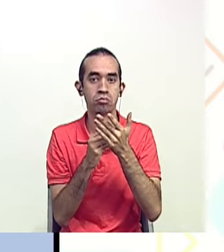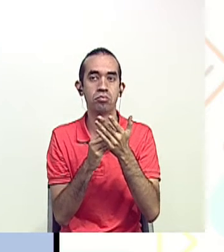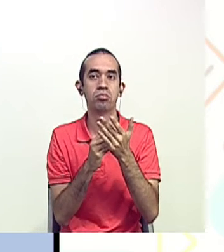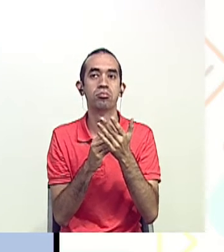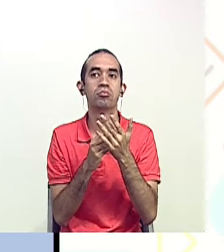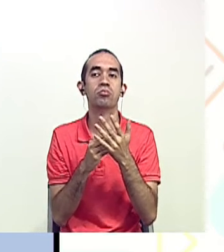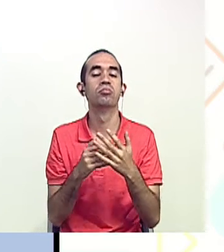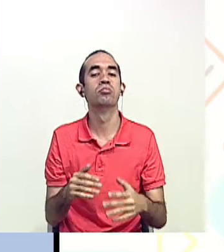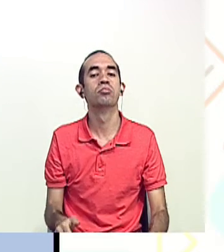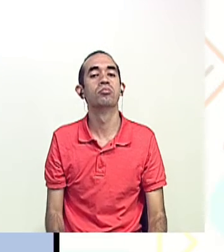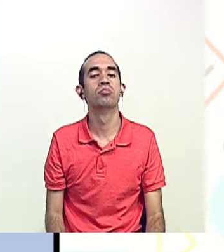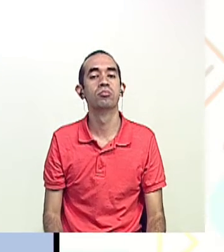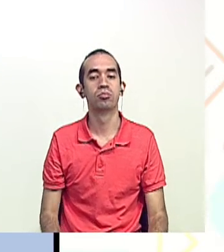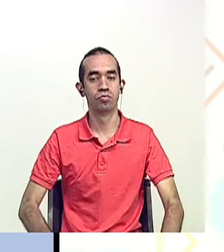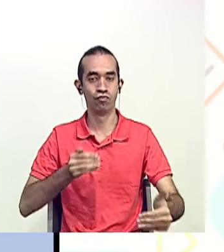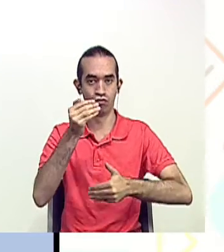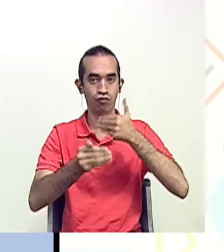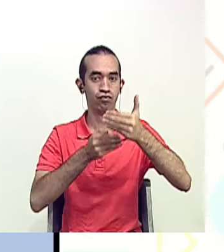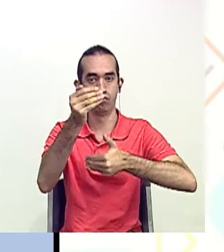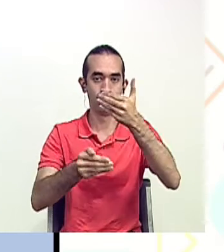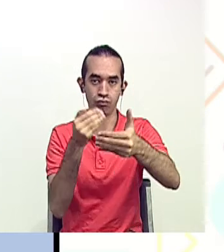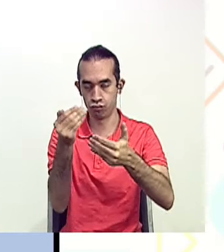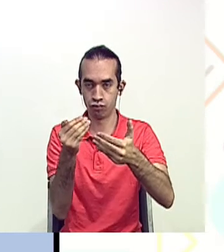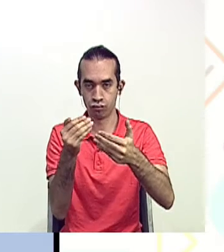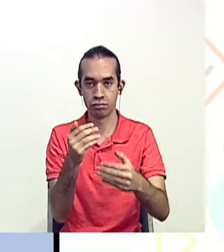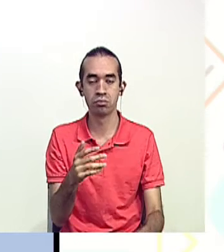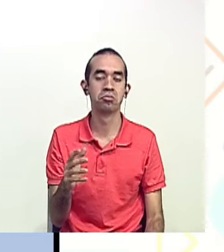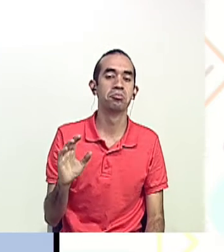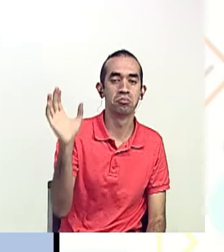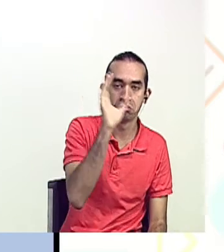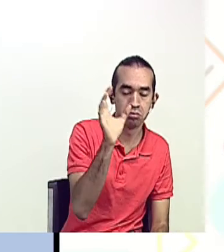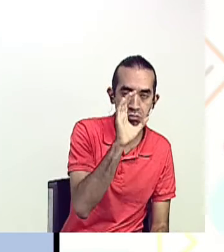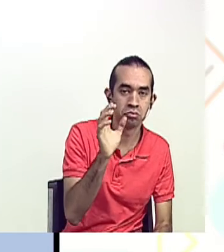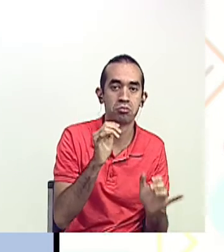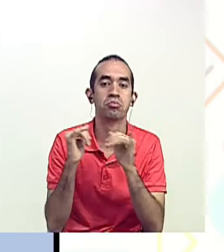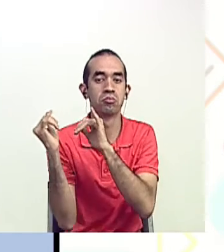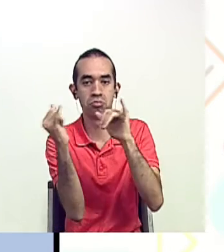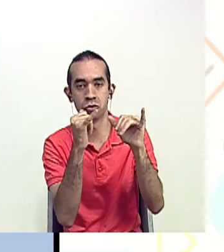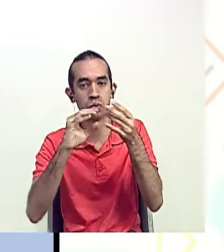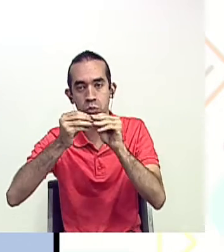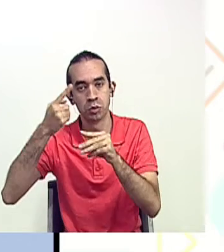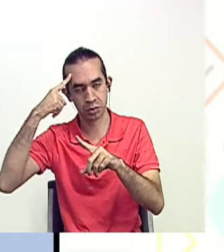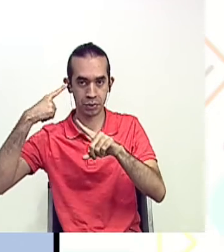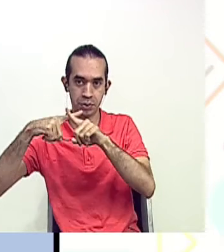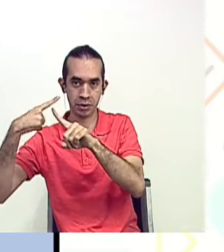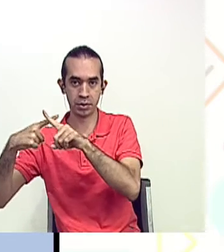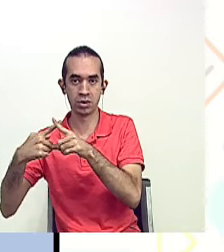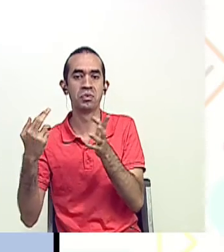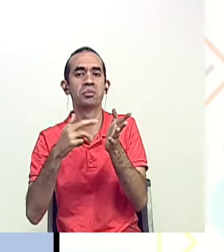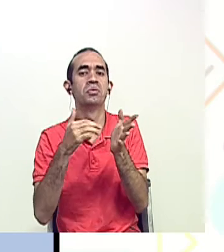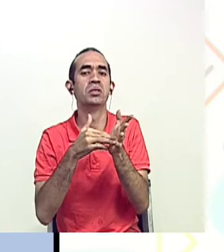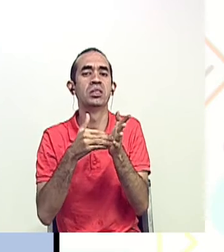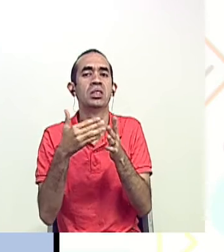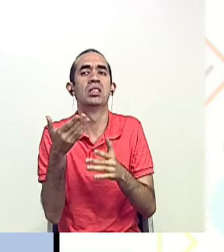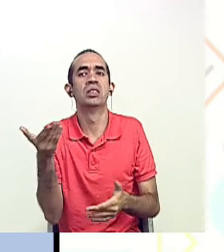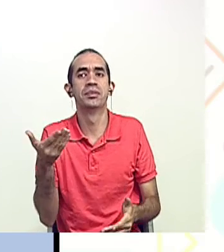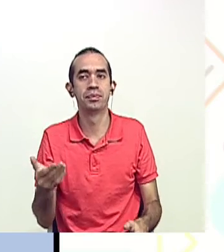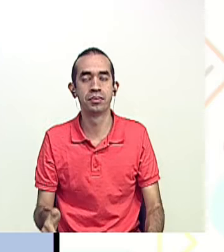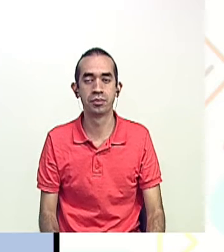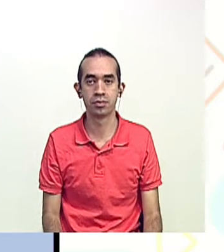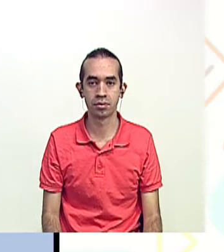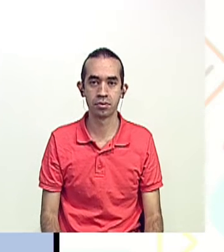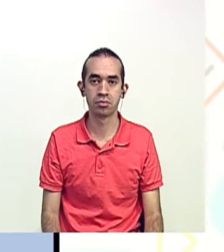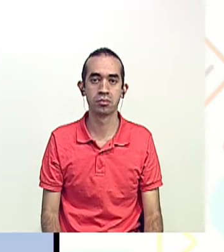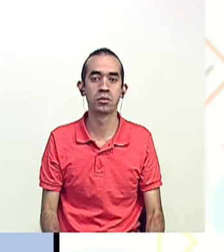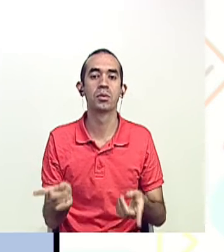Si hacemos el procedimiento, buscamos el factor común, ¿qué es lo que se repite? En este caso